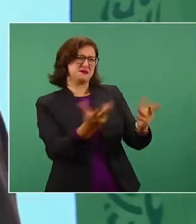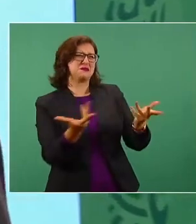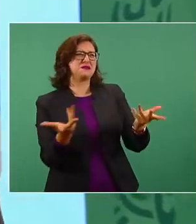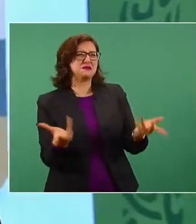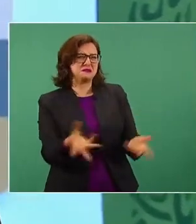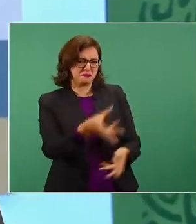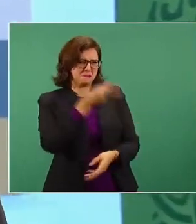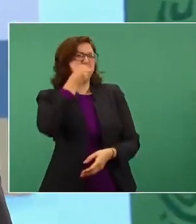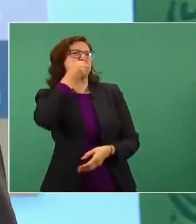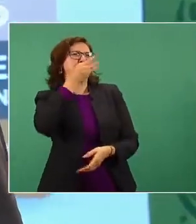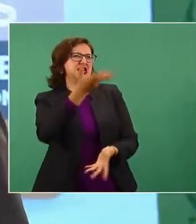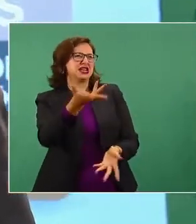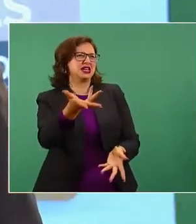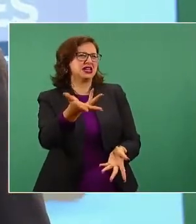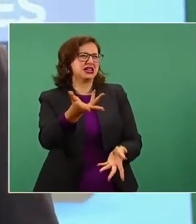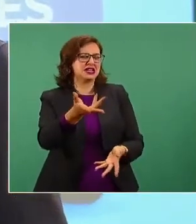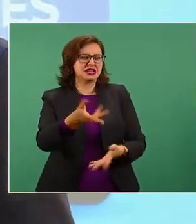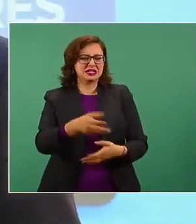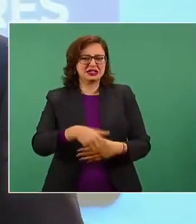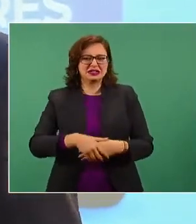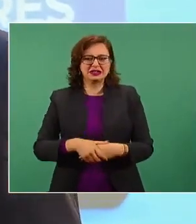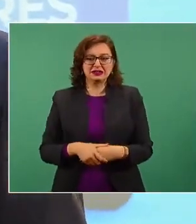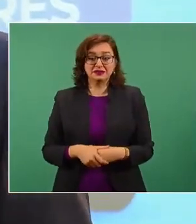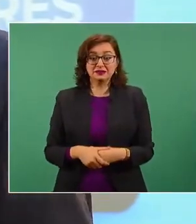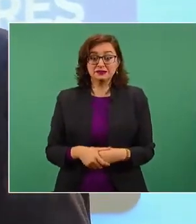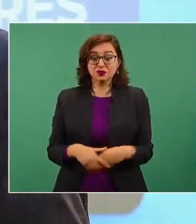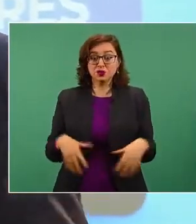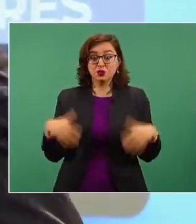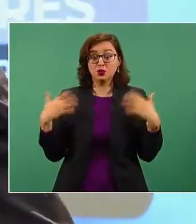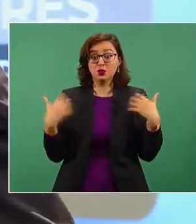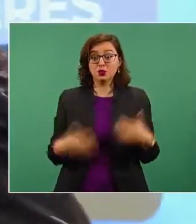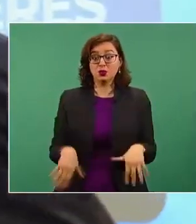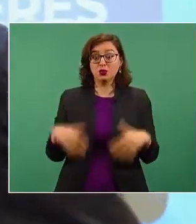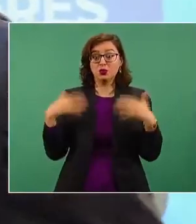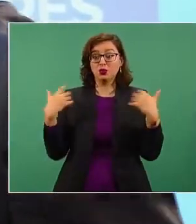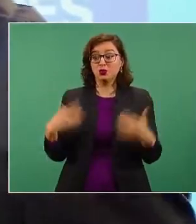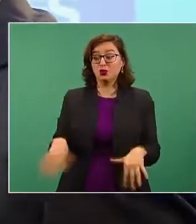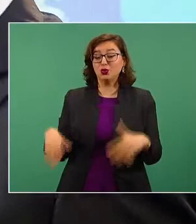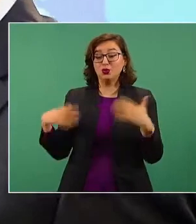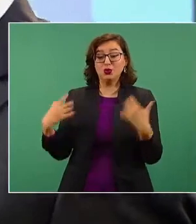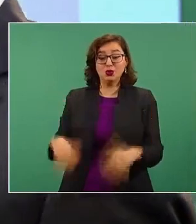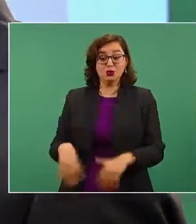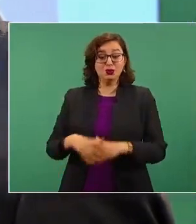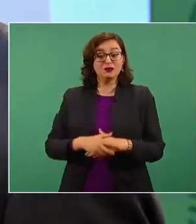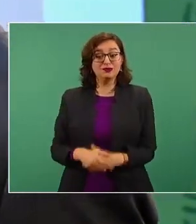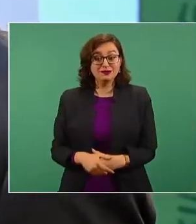Pero eso se puede porque están las imágenes, es como ahora